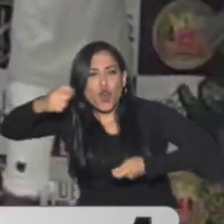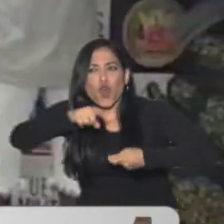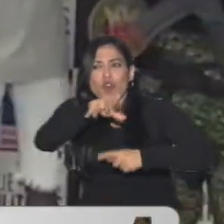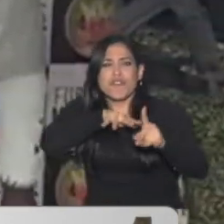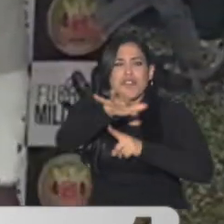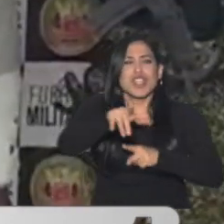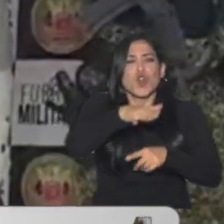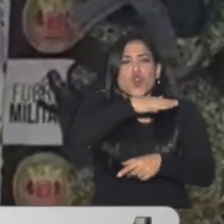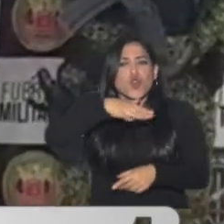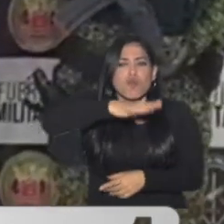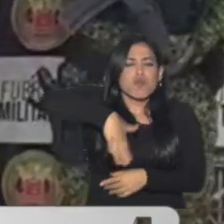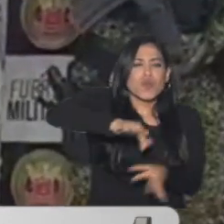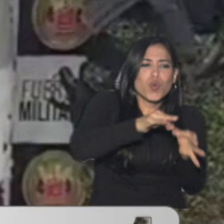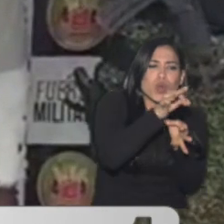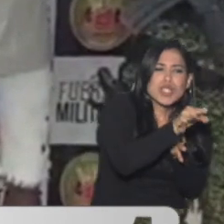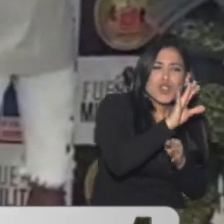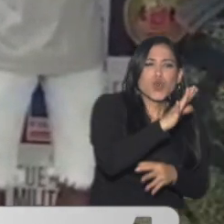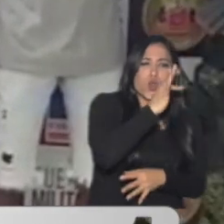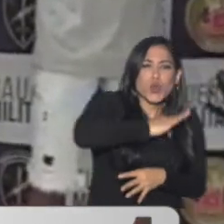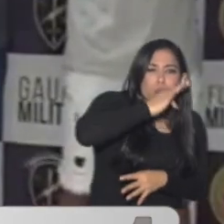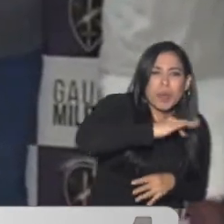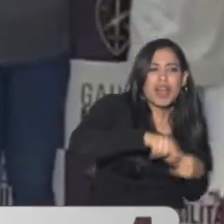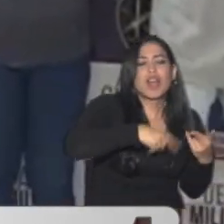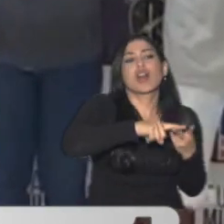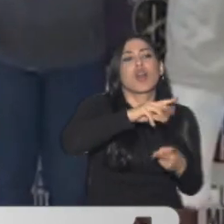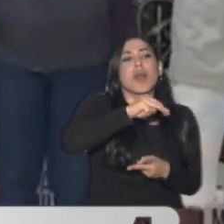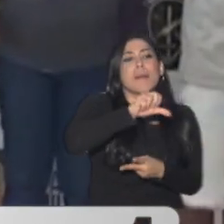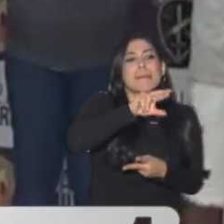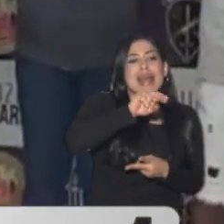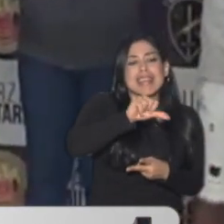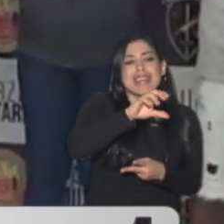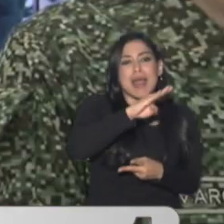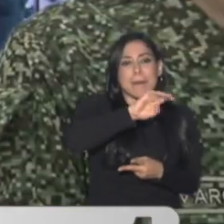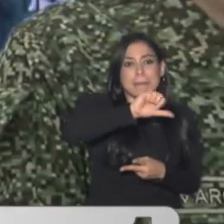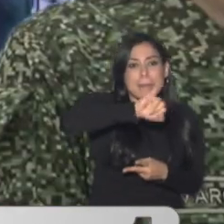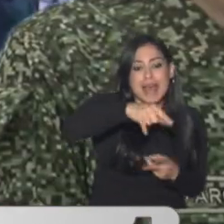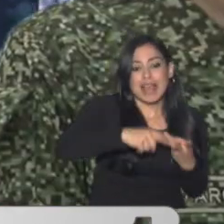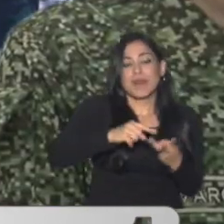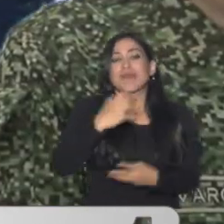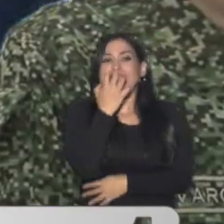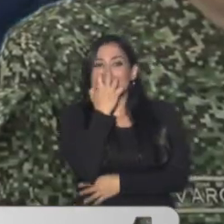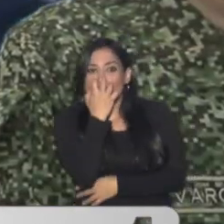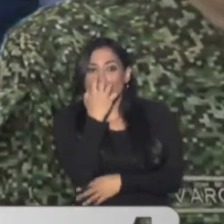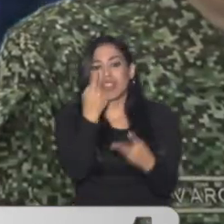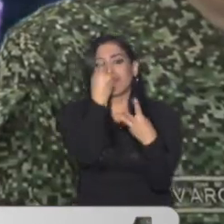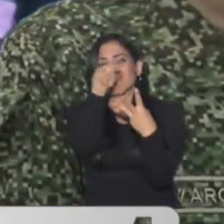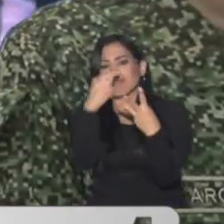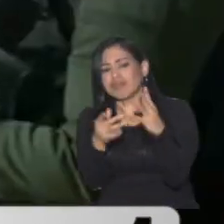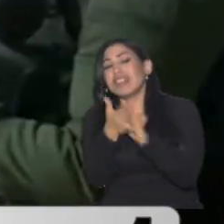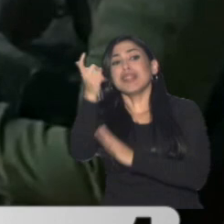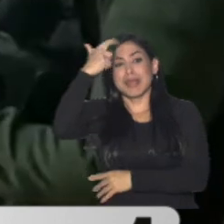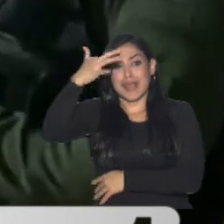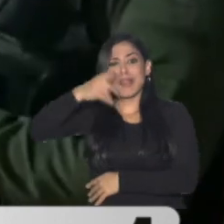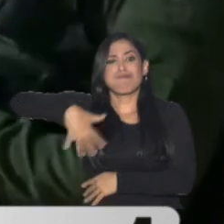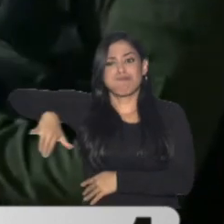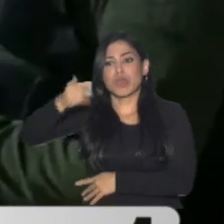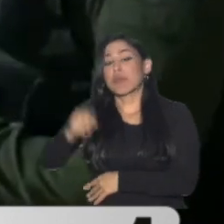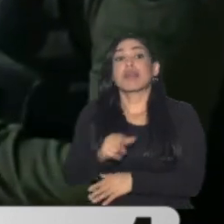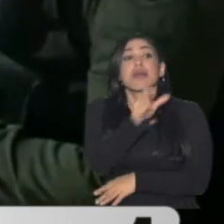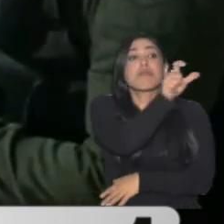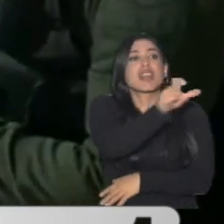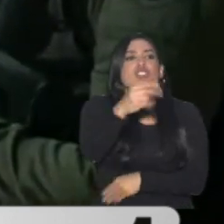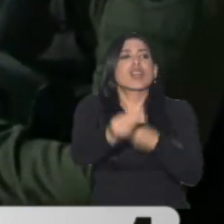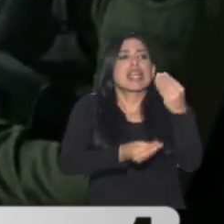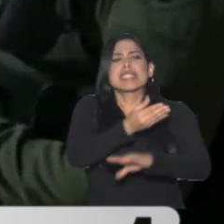en sectores o municipios como turbaco maríalabaja sector de arjona y también indudablemente cartagena estas personas